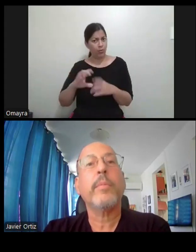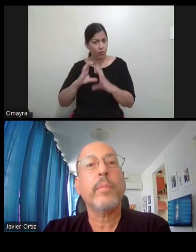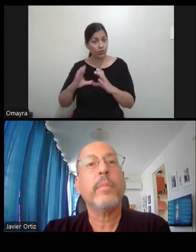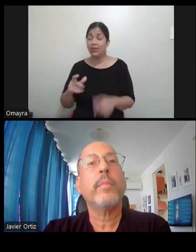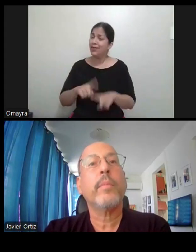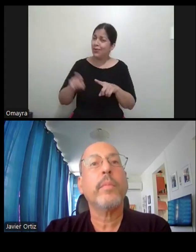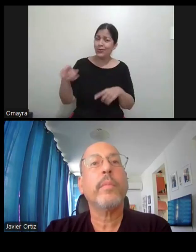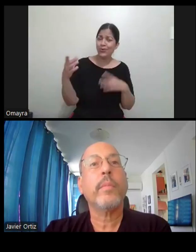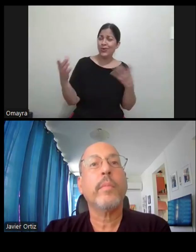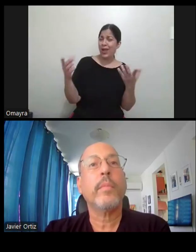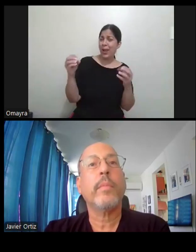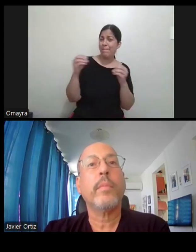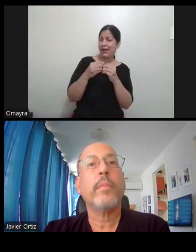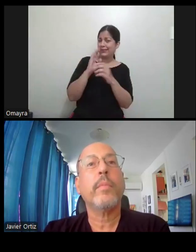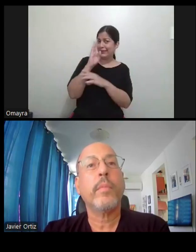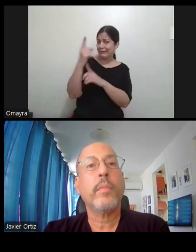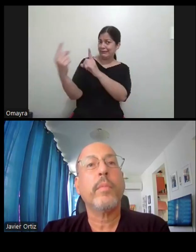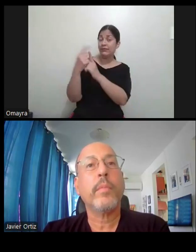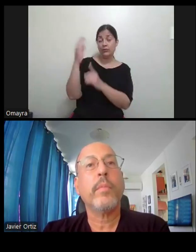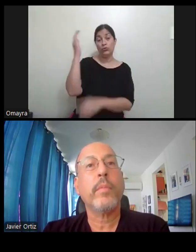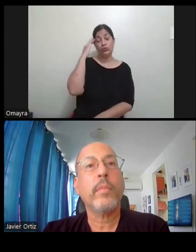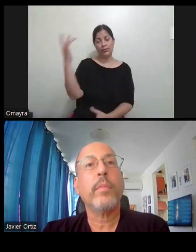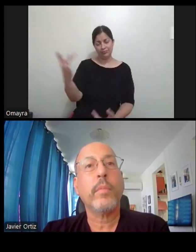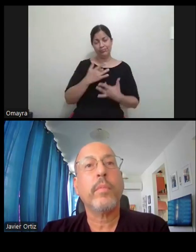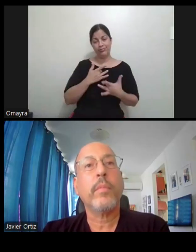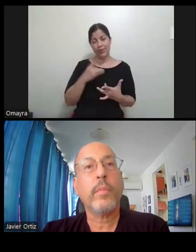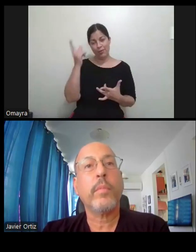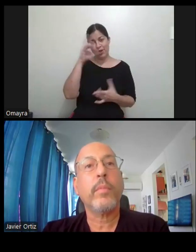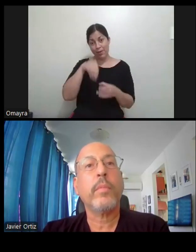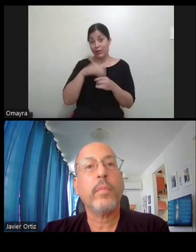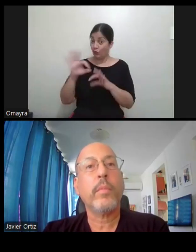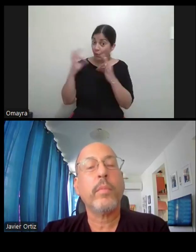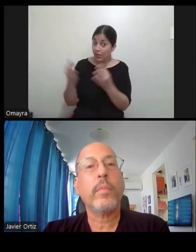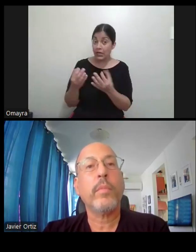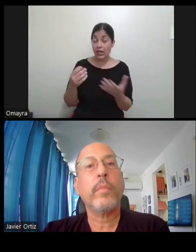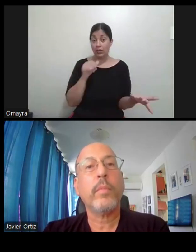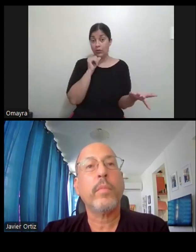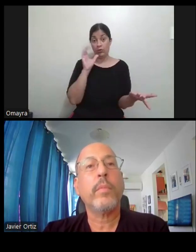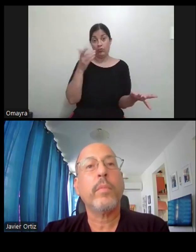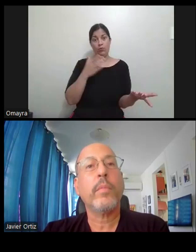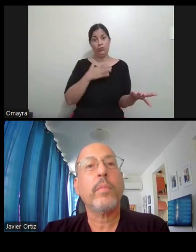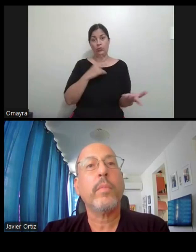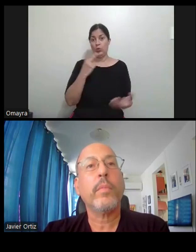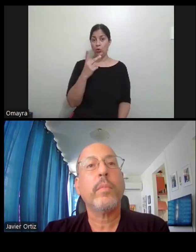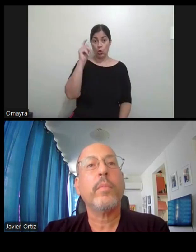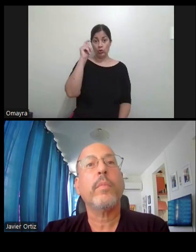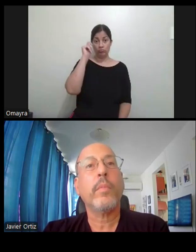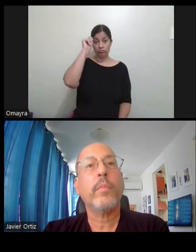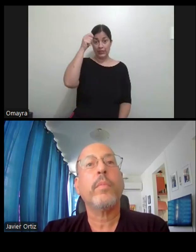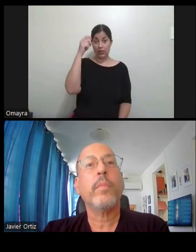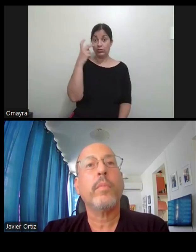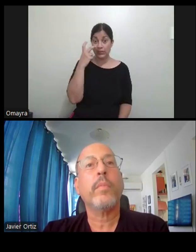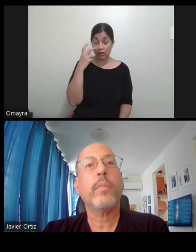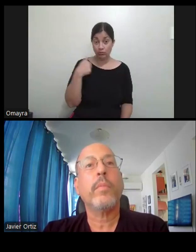tenías más directo porque obviamente tú tienes la sensibilidad ya porque lo tienes en la familia. No me pasa a mí con los 2 tíos ciegos que tuve. También ya viene una